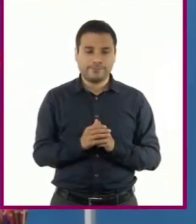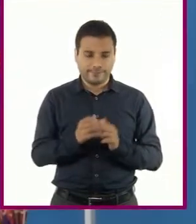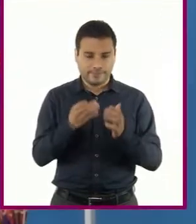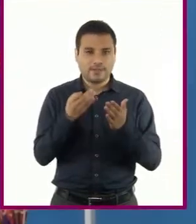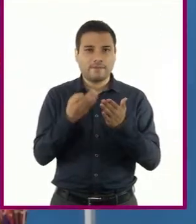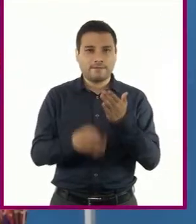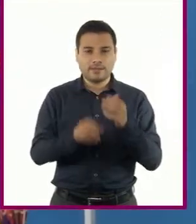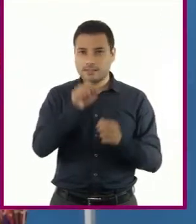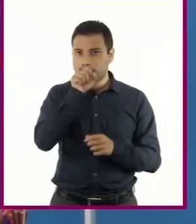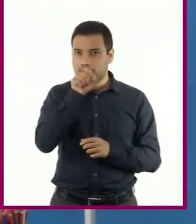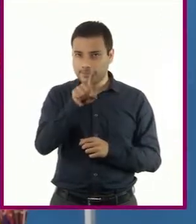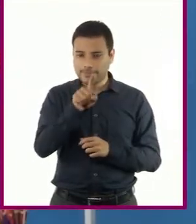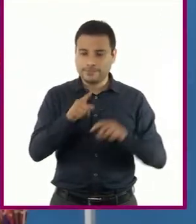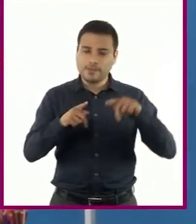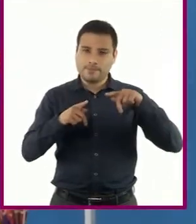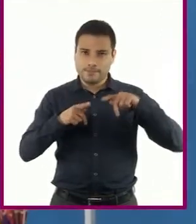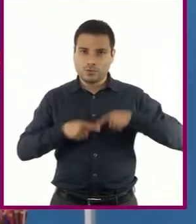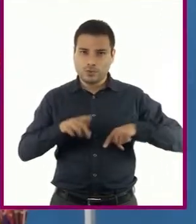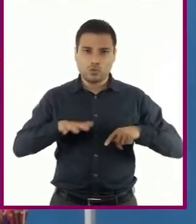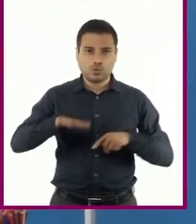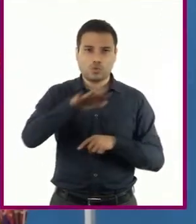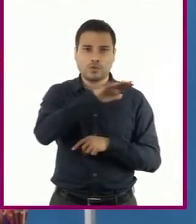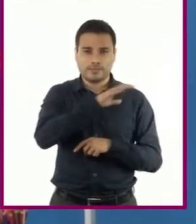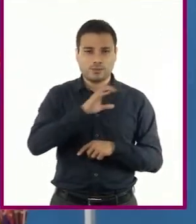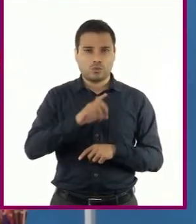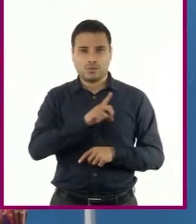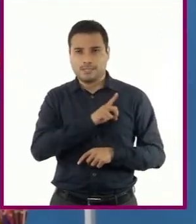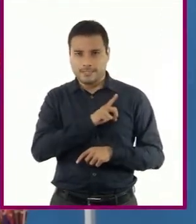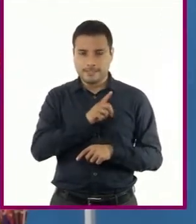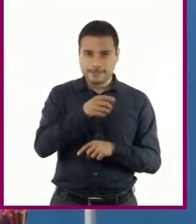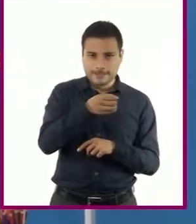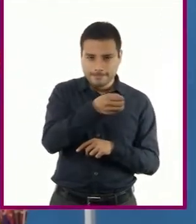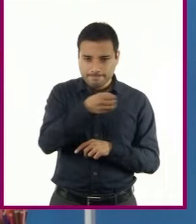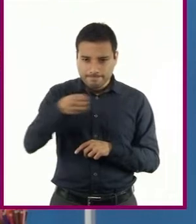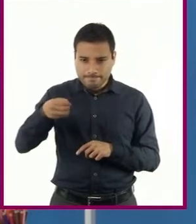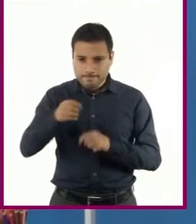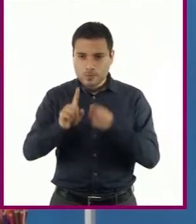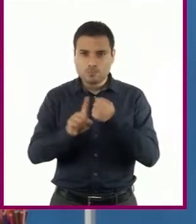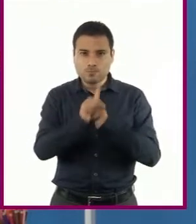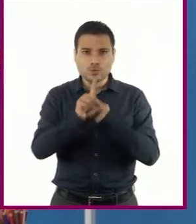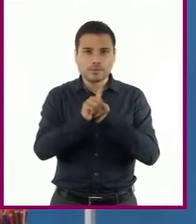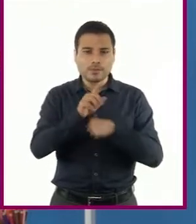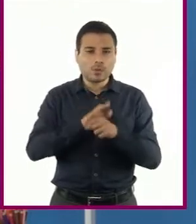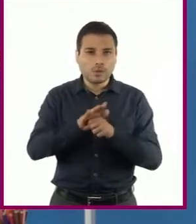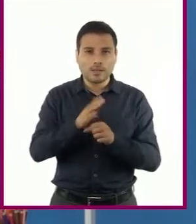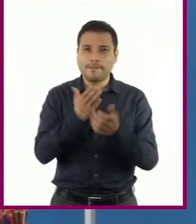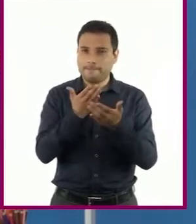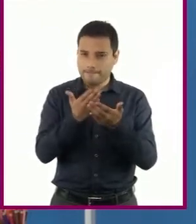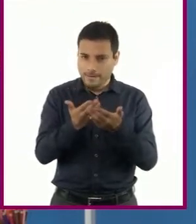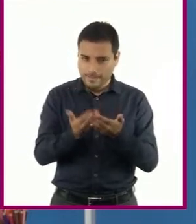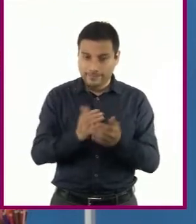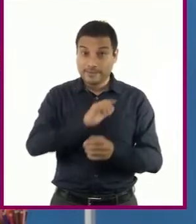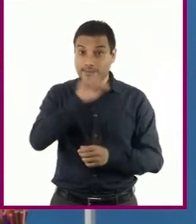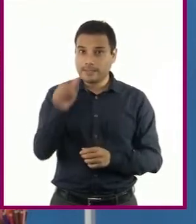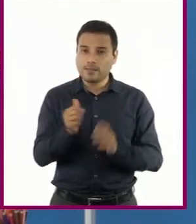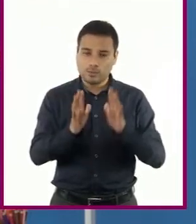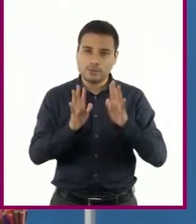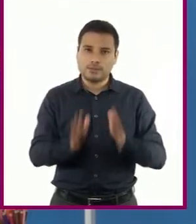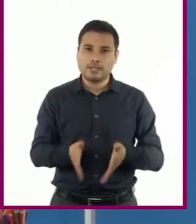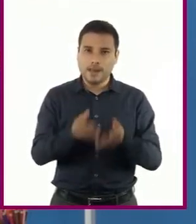la organización de la ciudadanía para hacer visibles los problemas que enfrentan en la vida diaria y que se